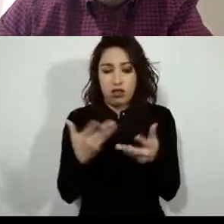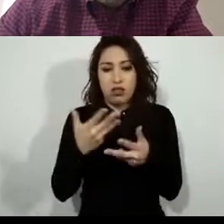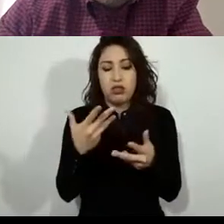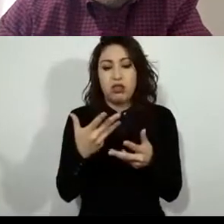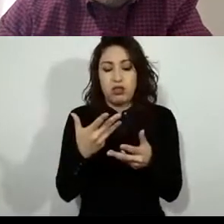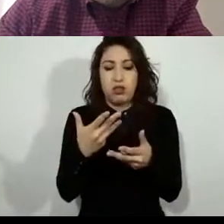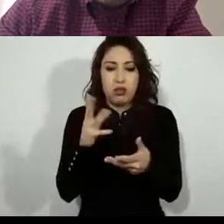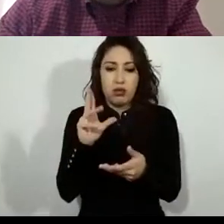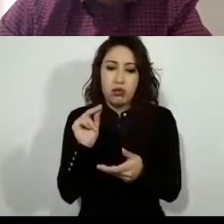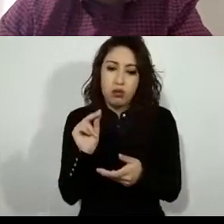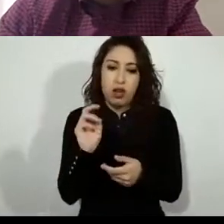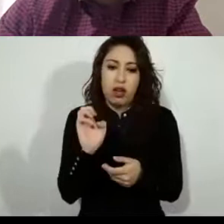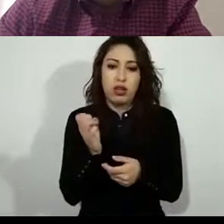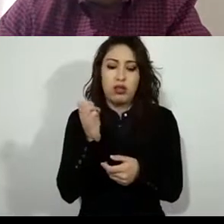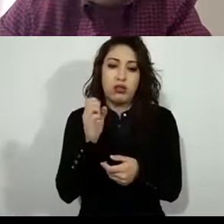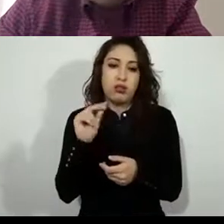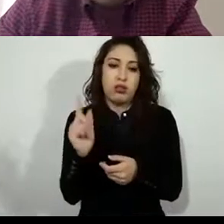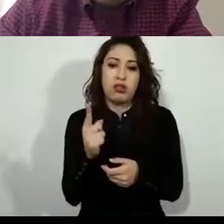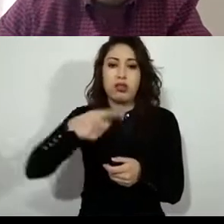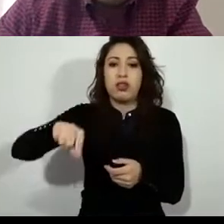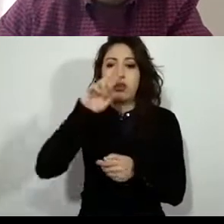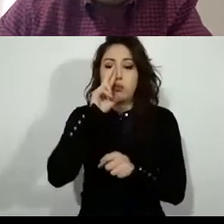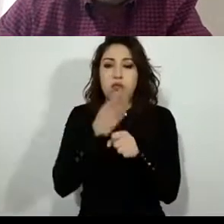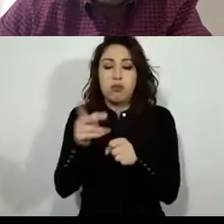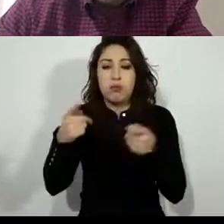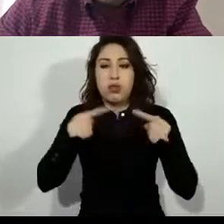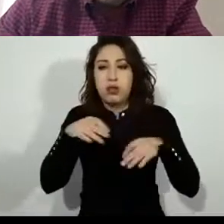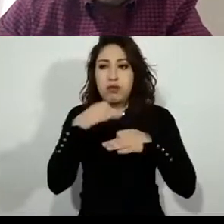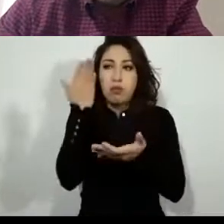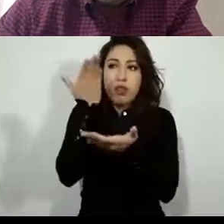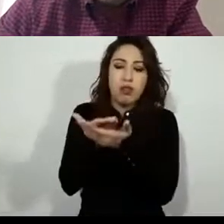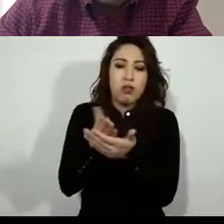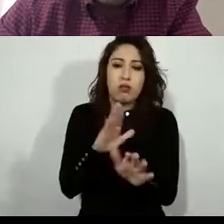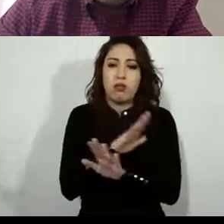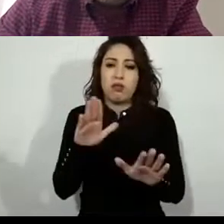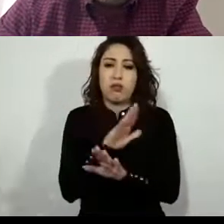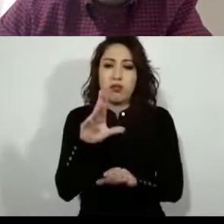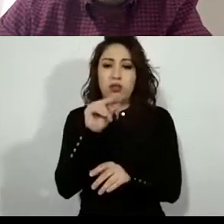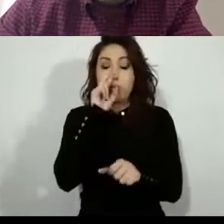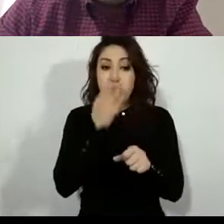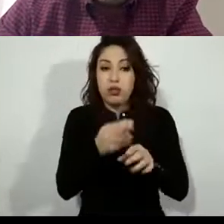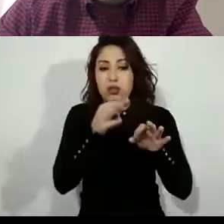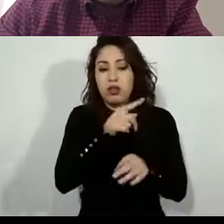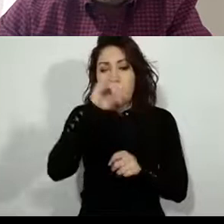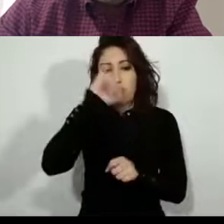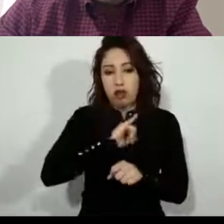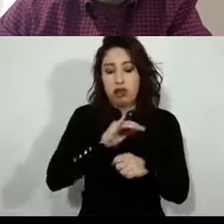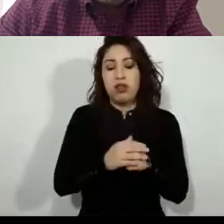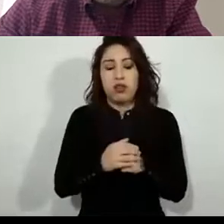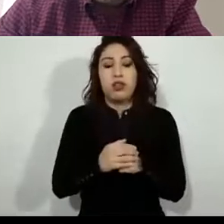de protección a sus trabajadores. En realidad las prestaciones